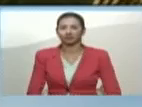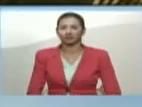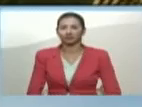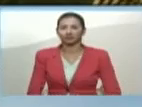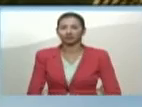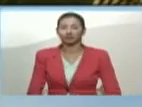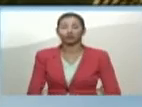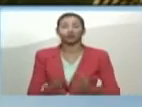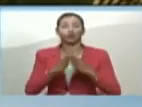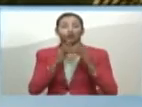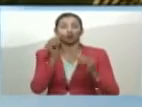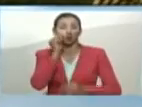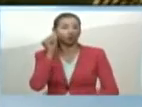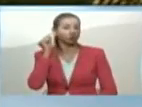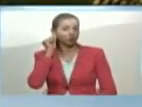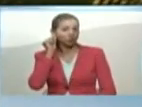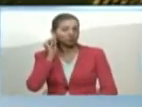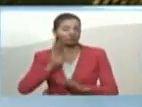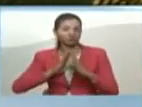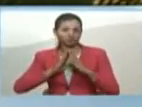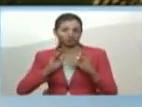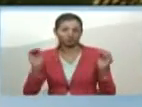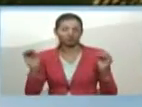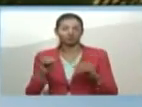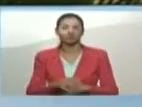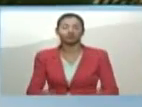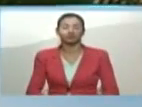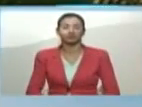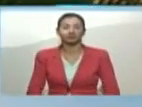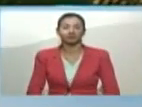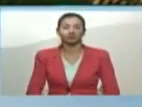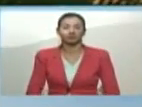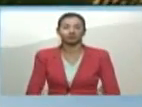todos y todas a